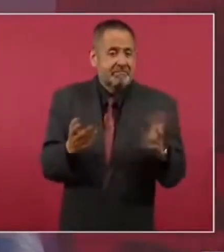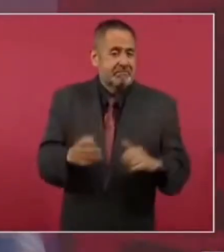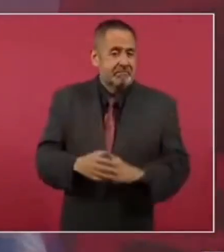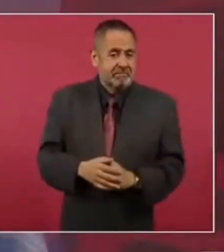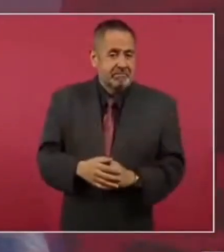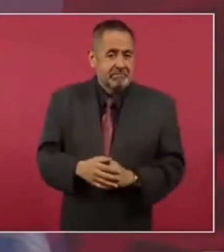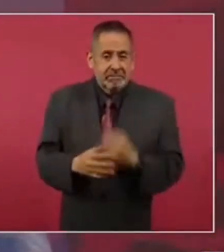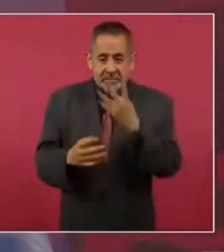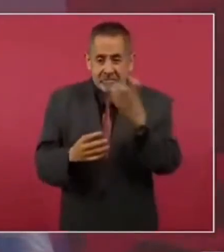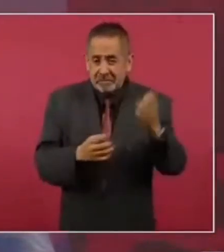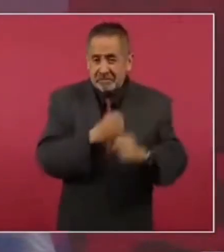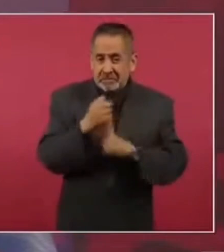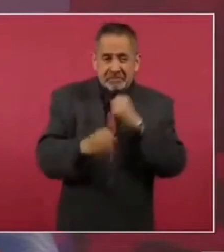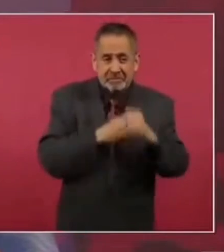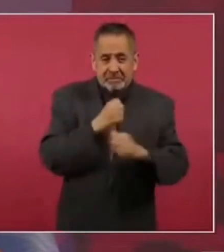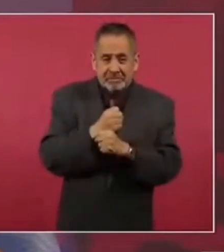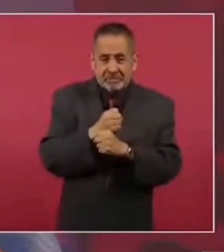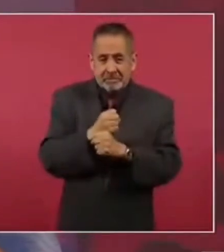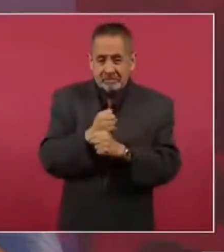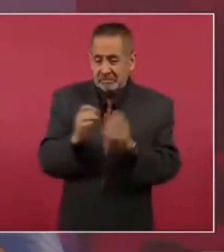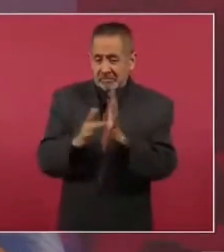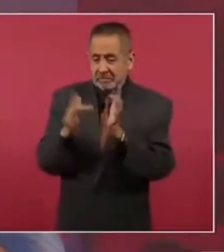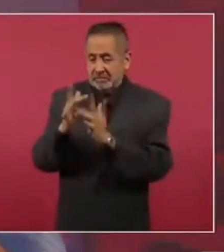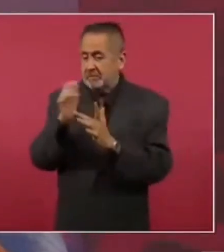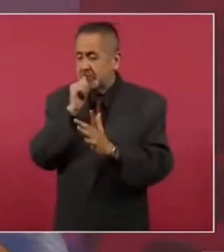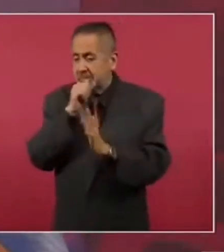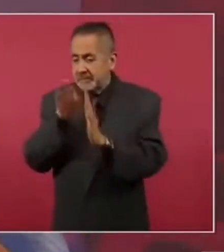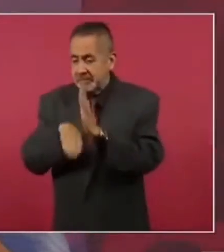de 400 años antes de la era cristiana.